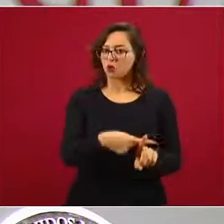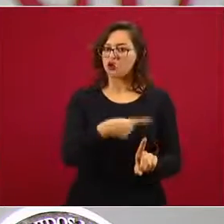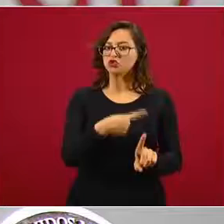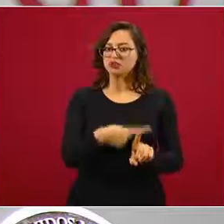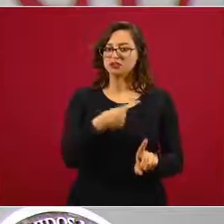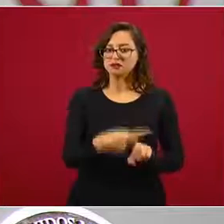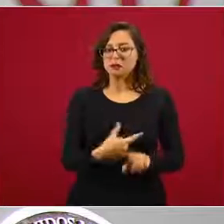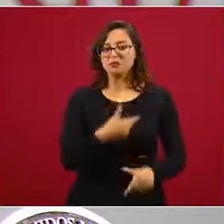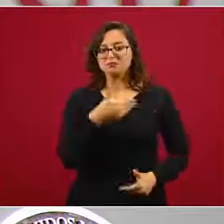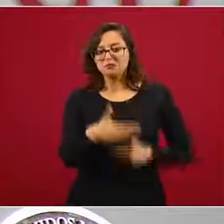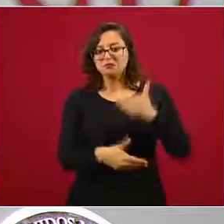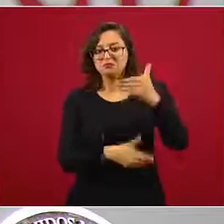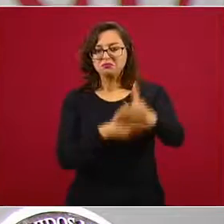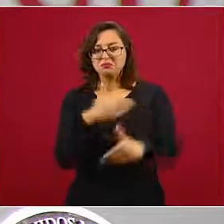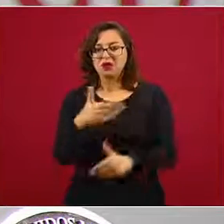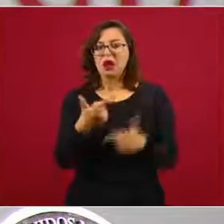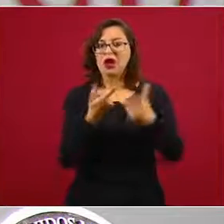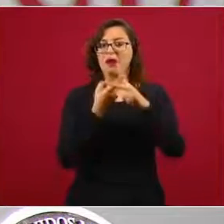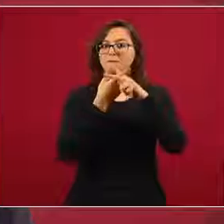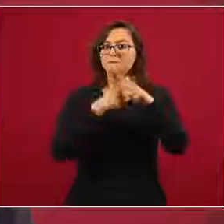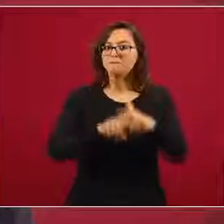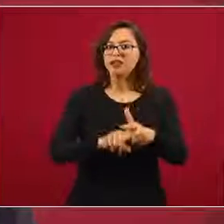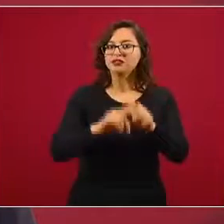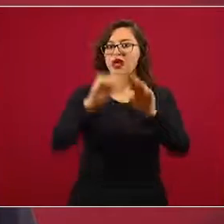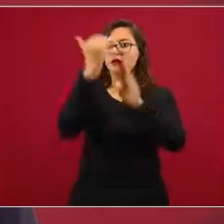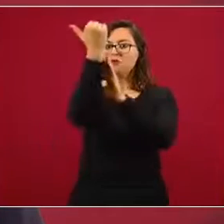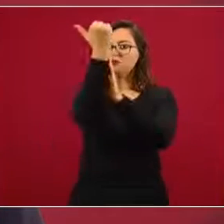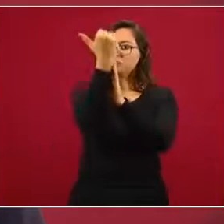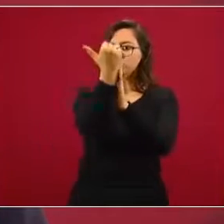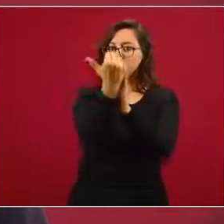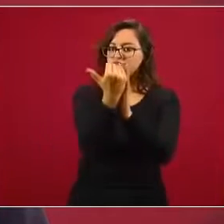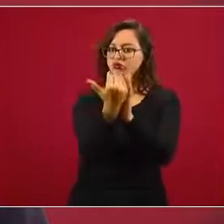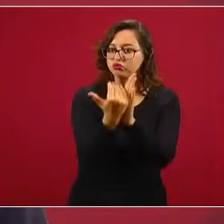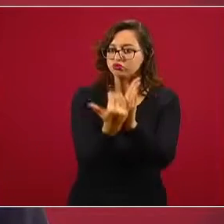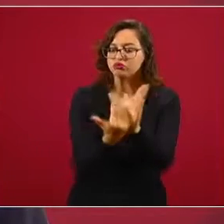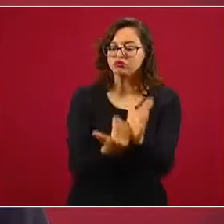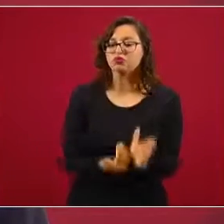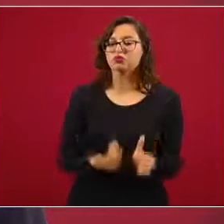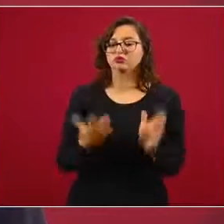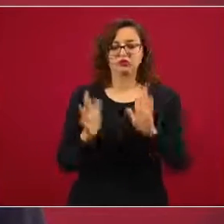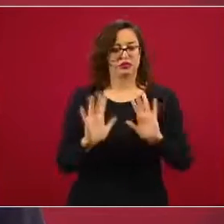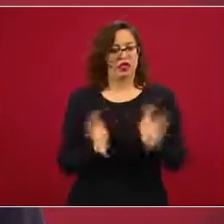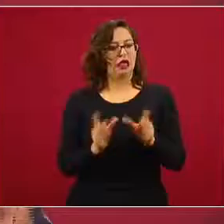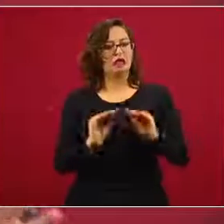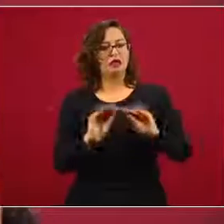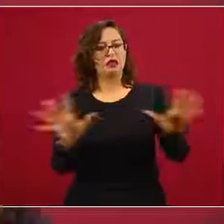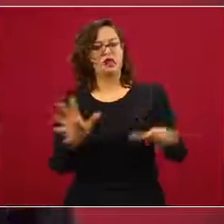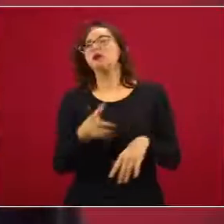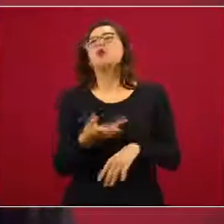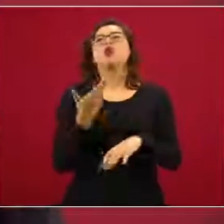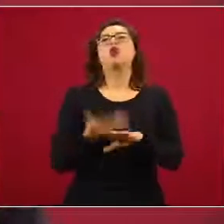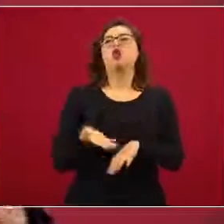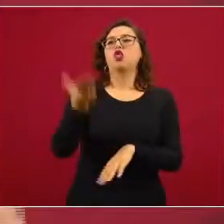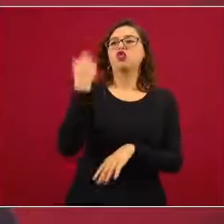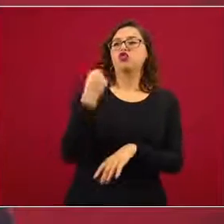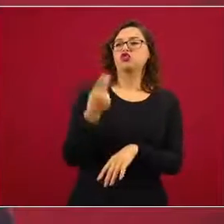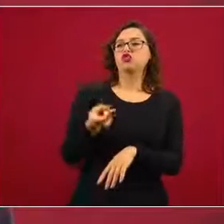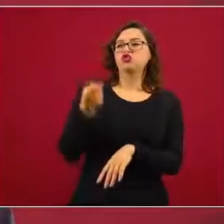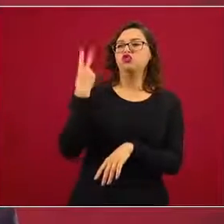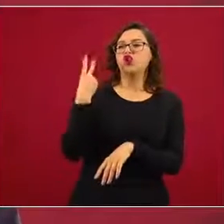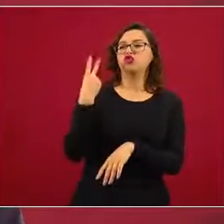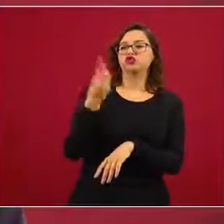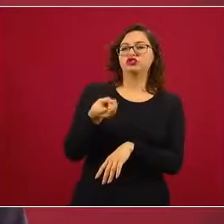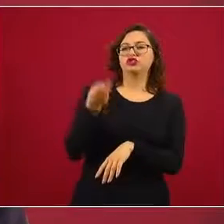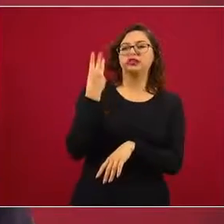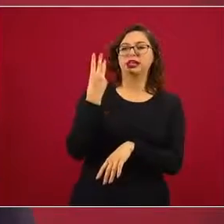de descenso. Como recordarán, hace 2 o 3 semanas indicamos que veíamos